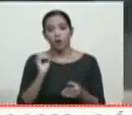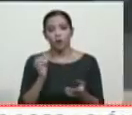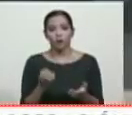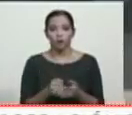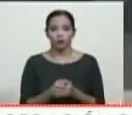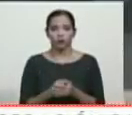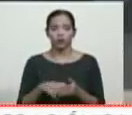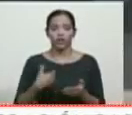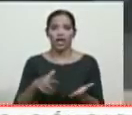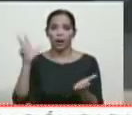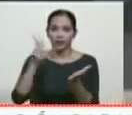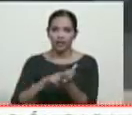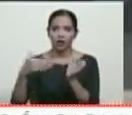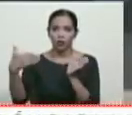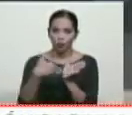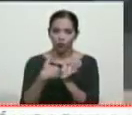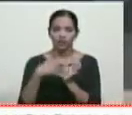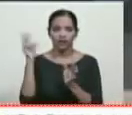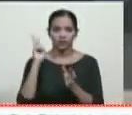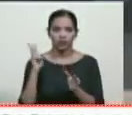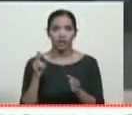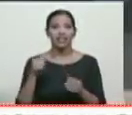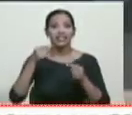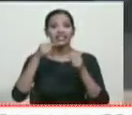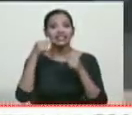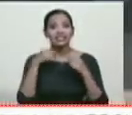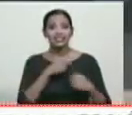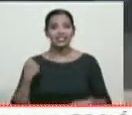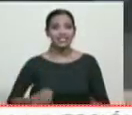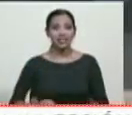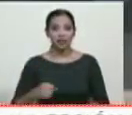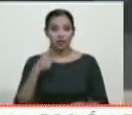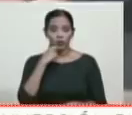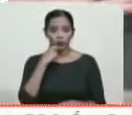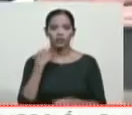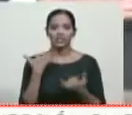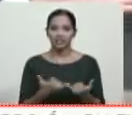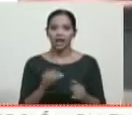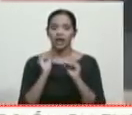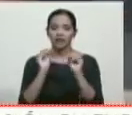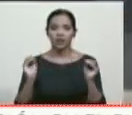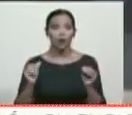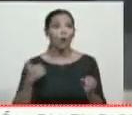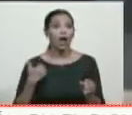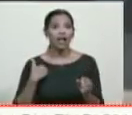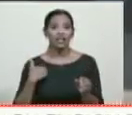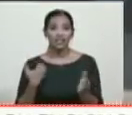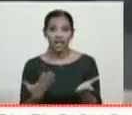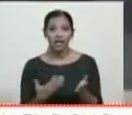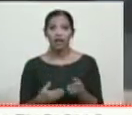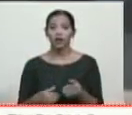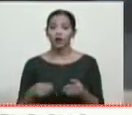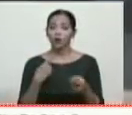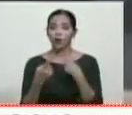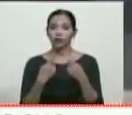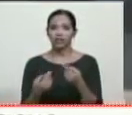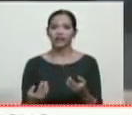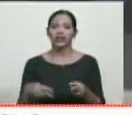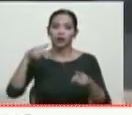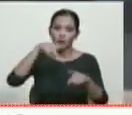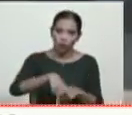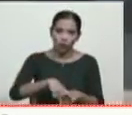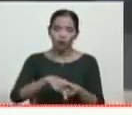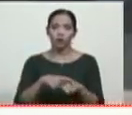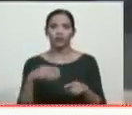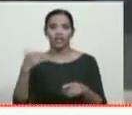contra Venezuela, China y Rusia ya han manifestado plenamente que cualquier cosa que vaya en detrimento de los derechos de los venezolanos o de Venezuela